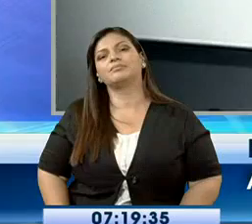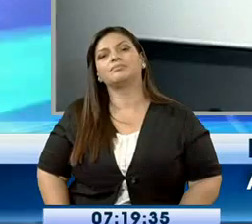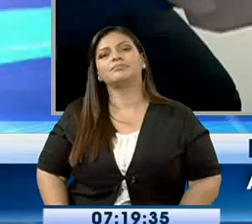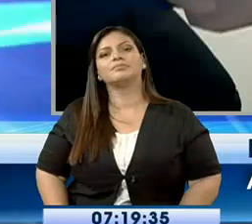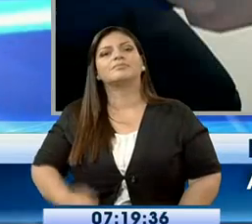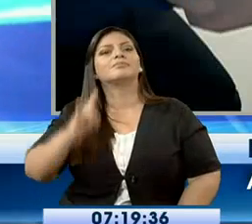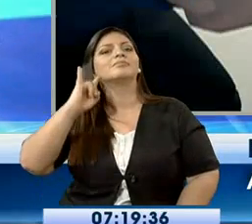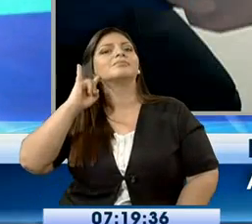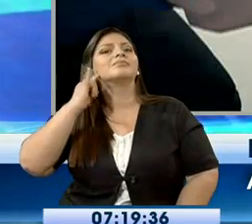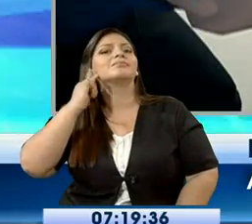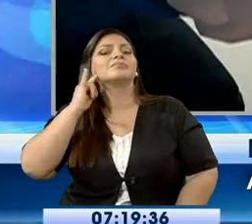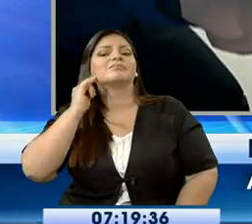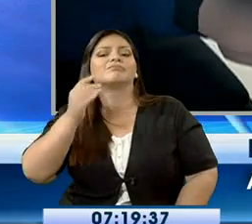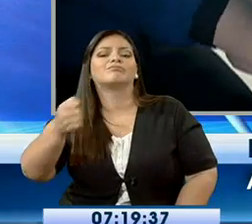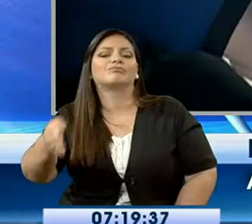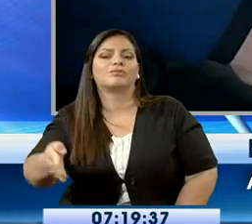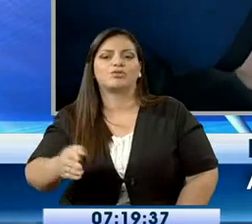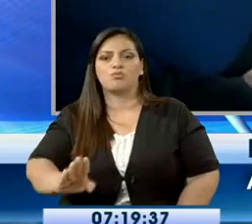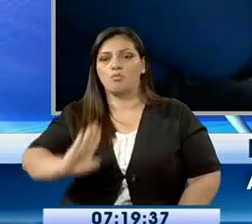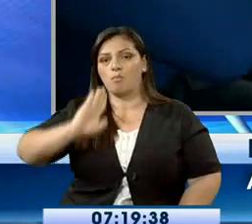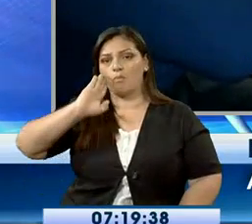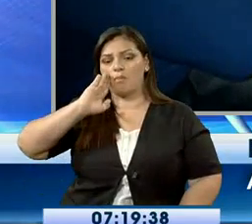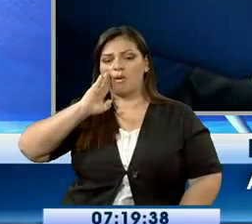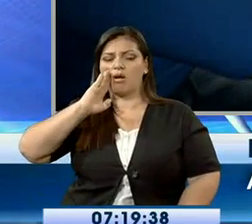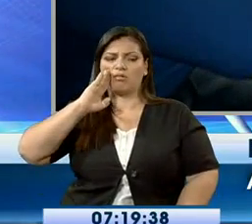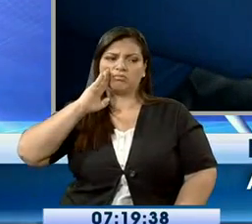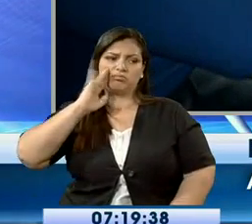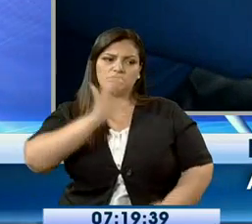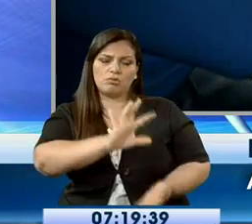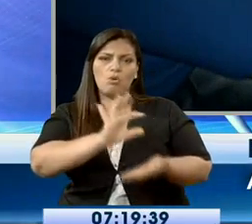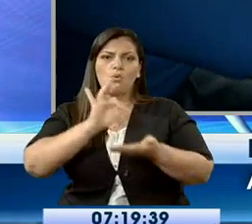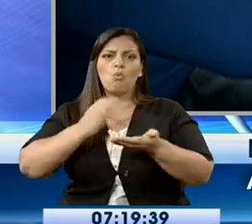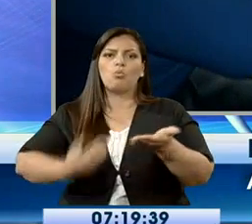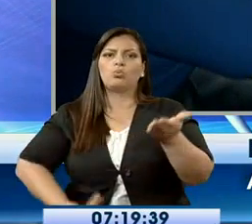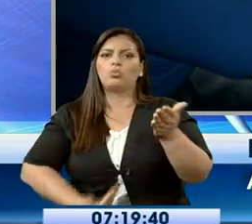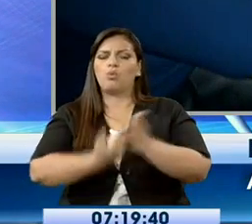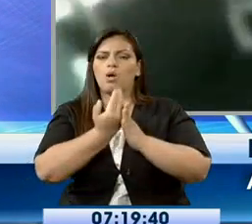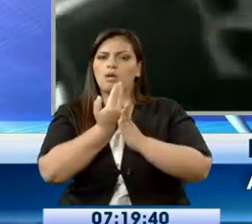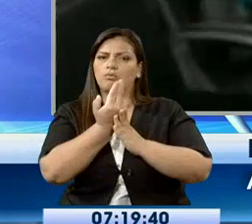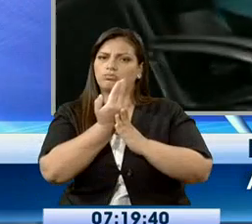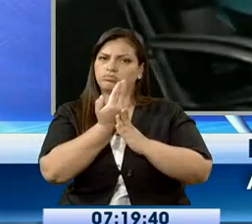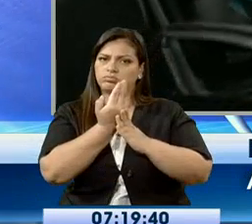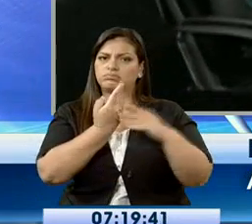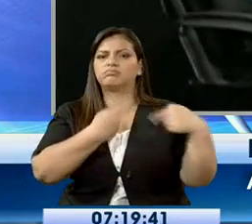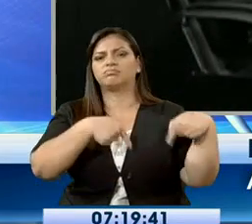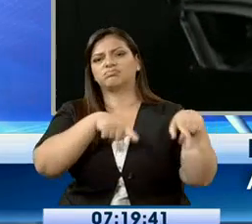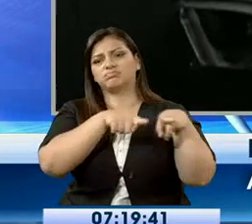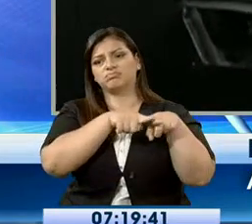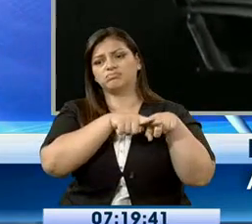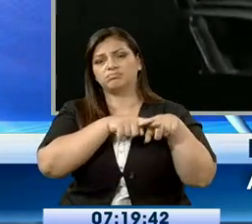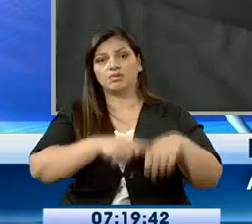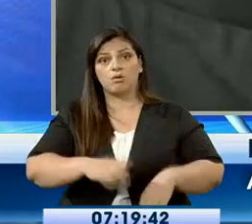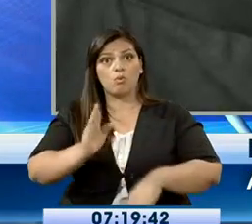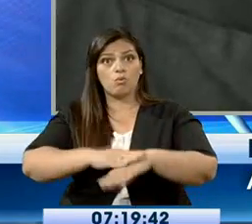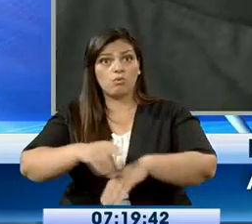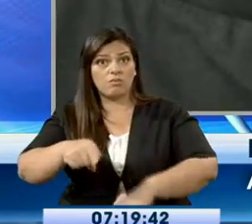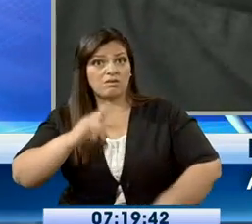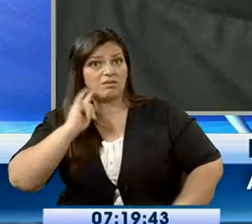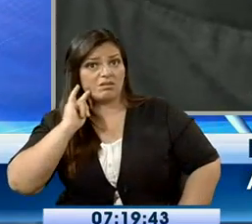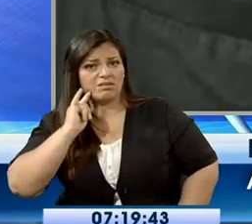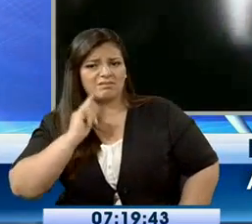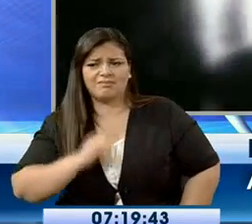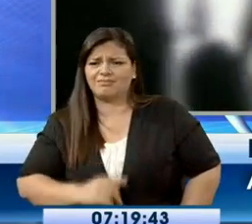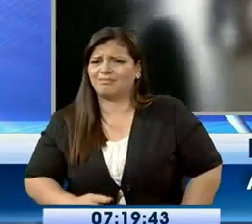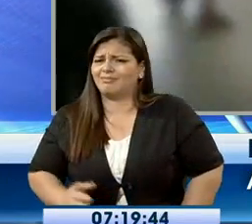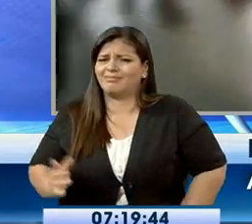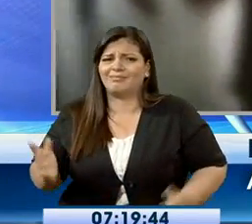intrusa. En este caso el intruso es el otro. Y qué lástima, porque mira tú que las primeras investigaciones también determinan que ambos son